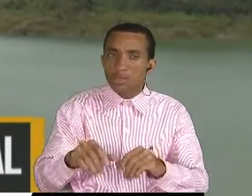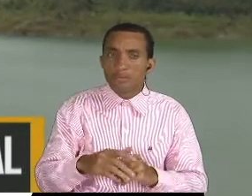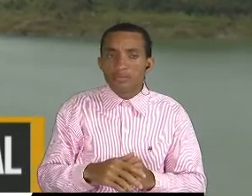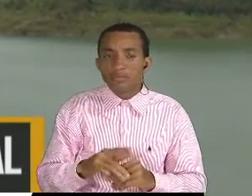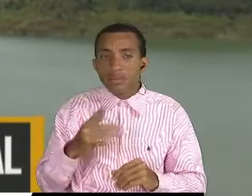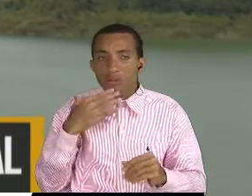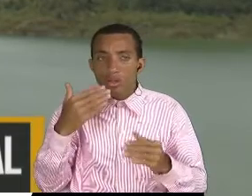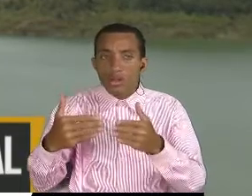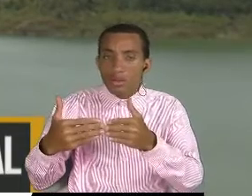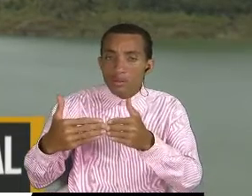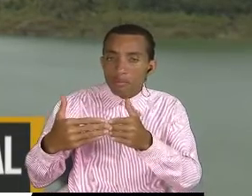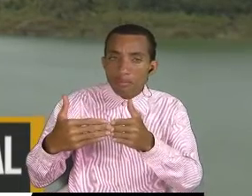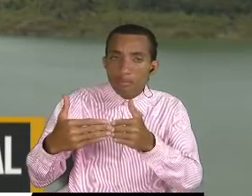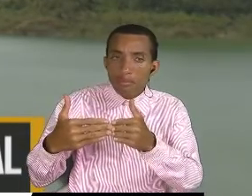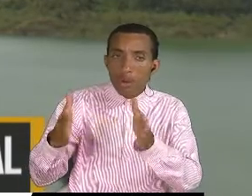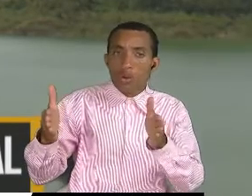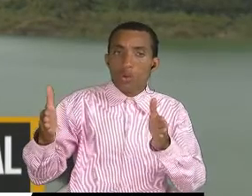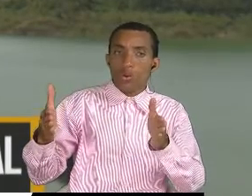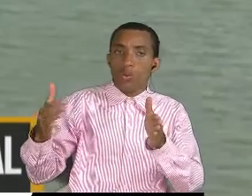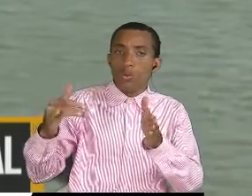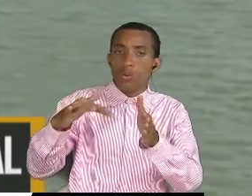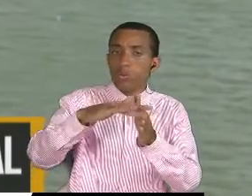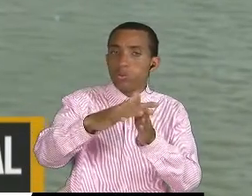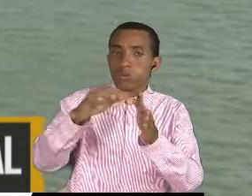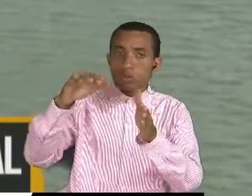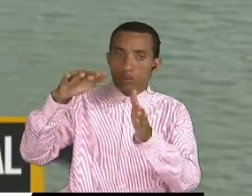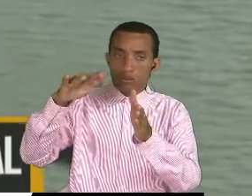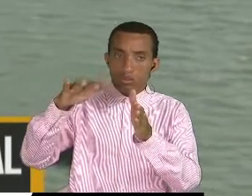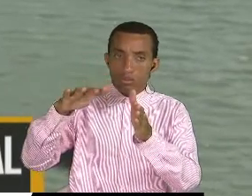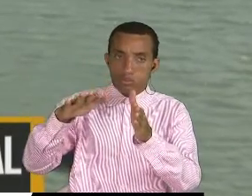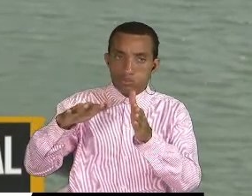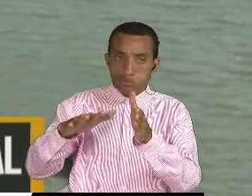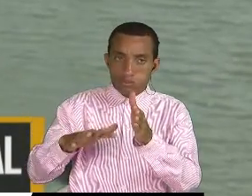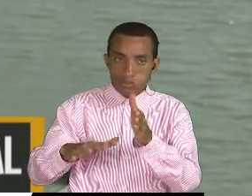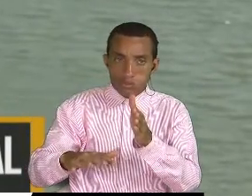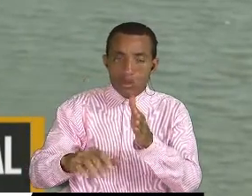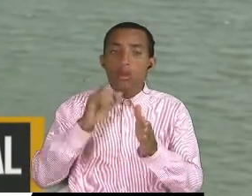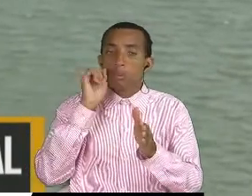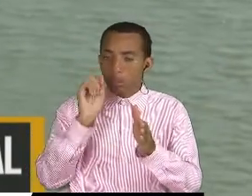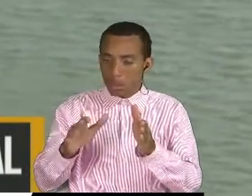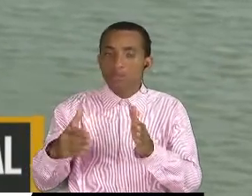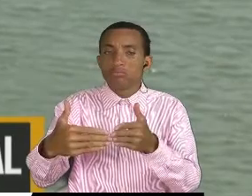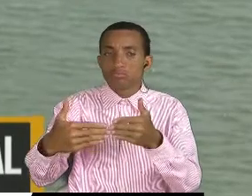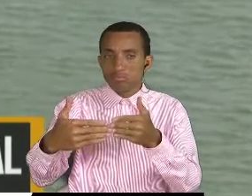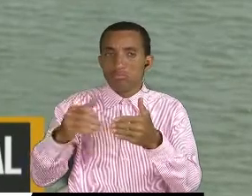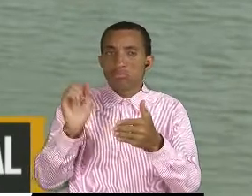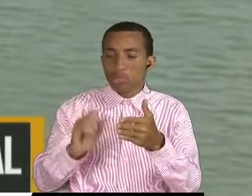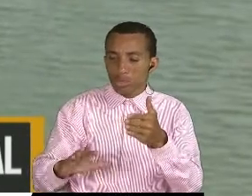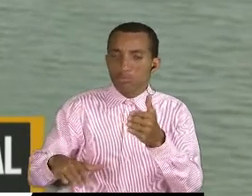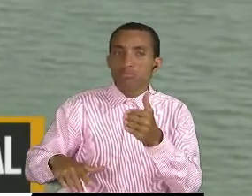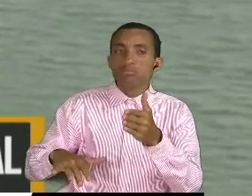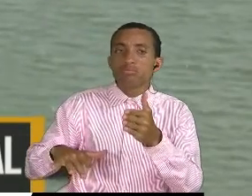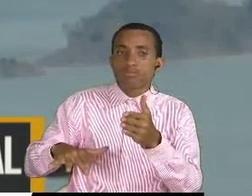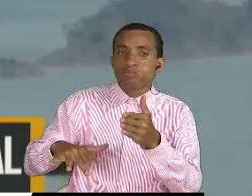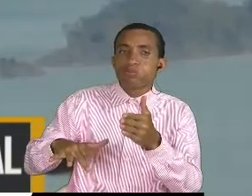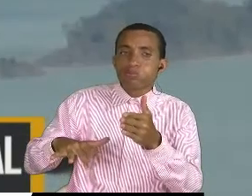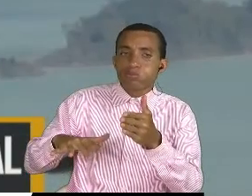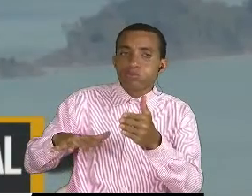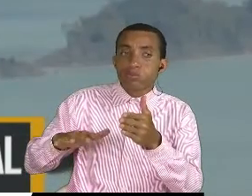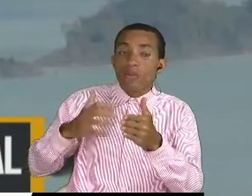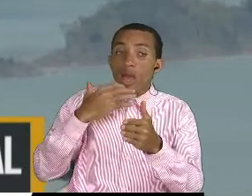apertura de la compuerta debido a que aún tienen capacidad de recibir agua adicional. Sin embargo, el funcionario aclaró que de darse